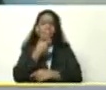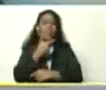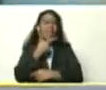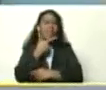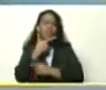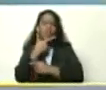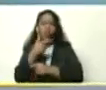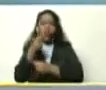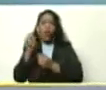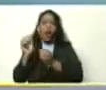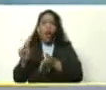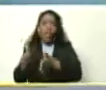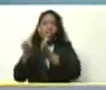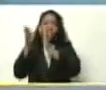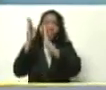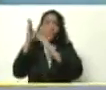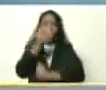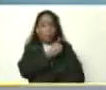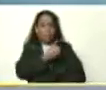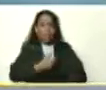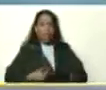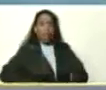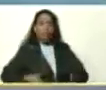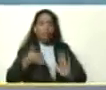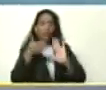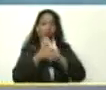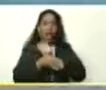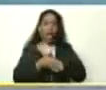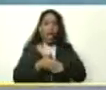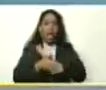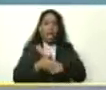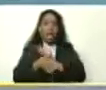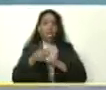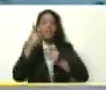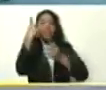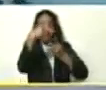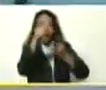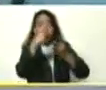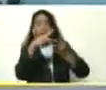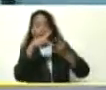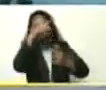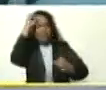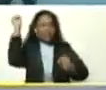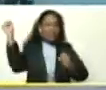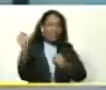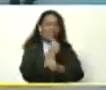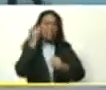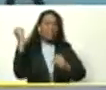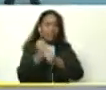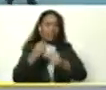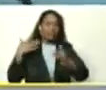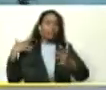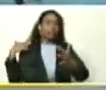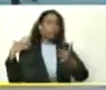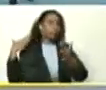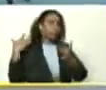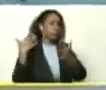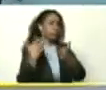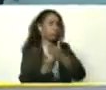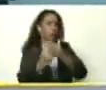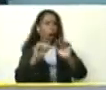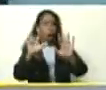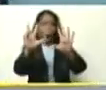presidencial, y tuvimos varias jornadas de trabajo largas, estuvimos juntos casi